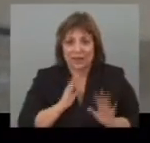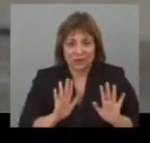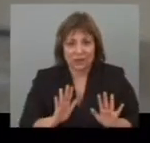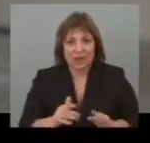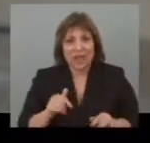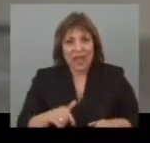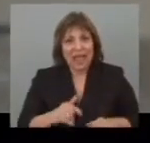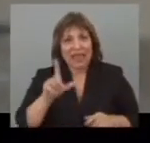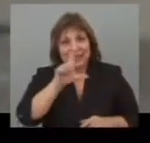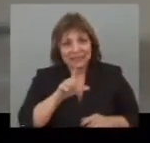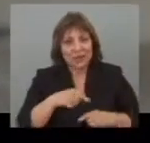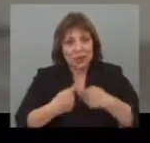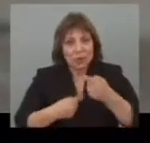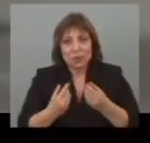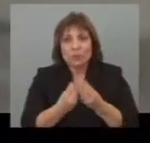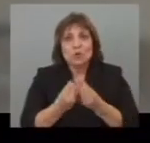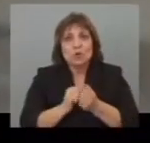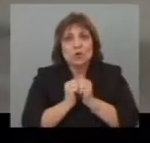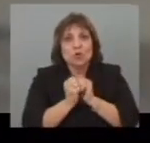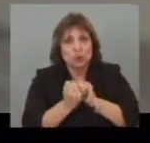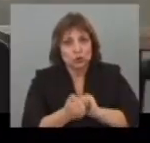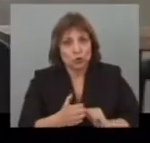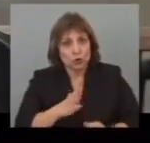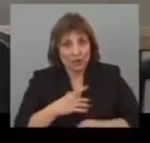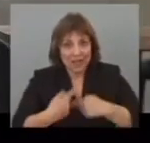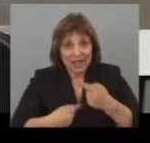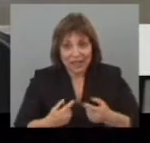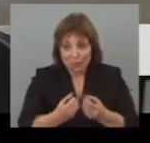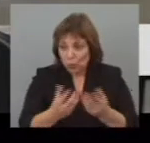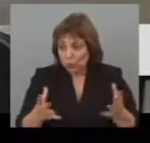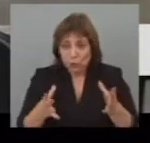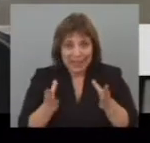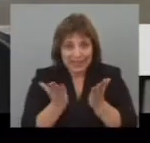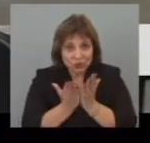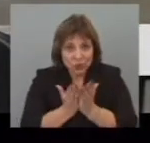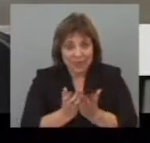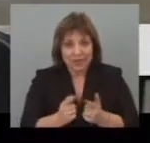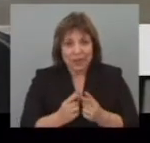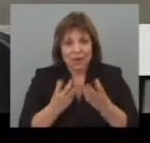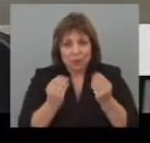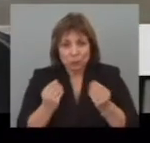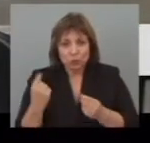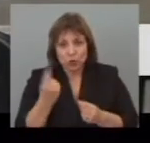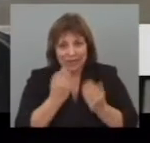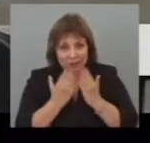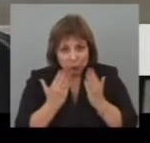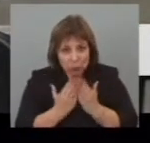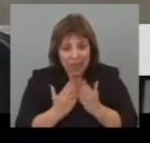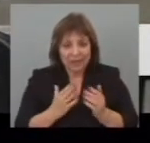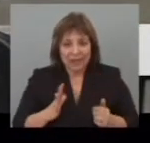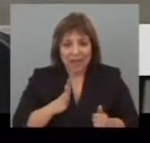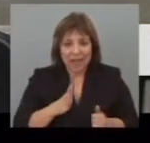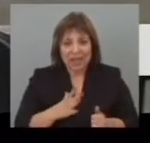Tenemos una enseñanza media que sigue superpoblada, entonces, que tenemos un montón de estudiantes